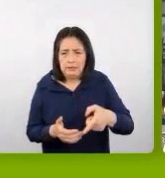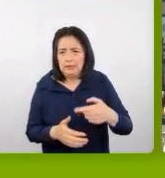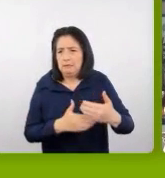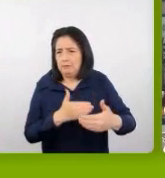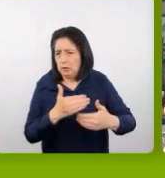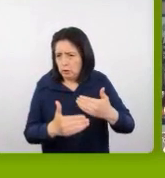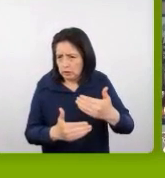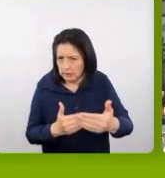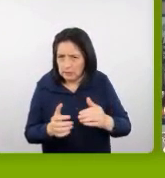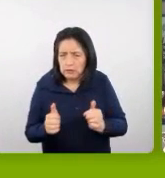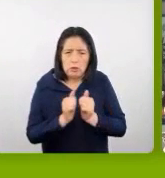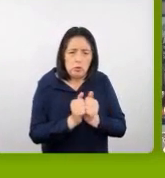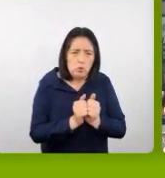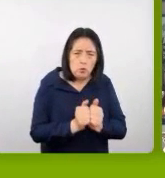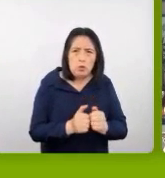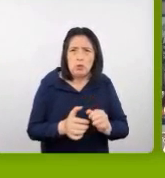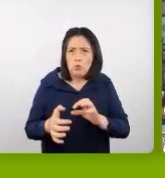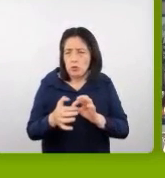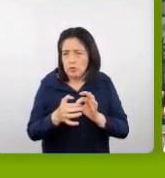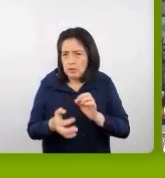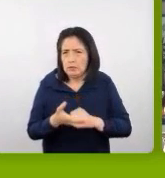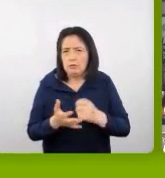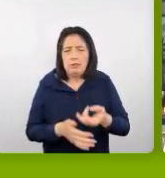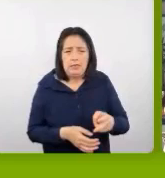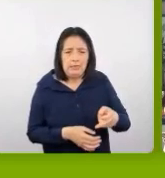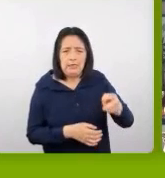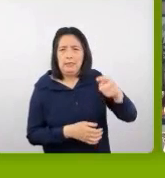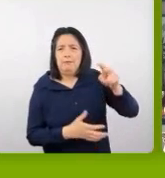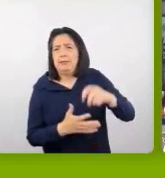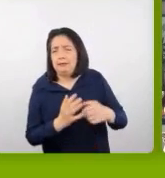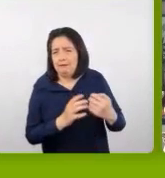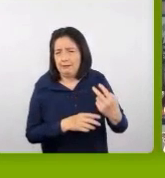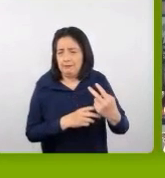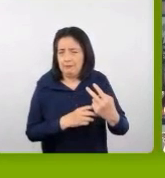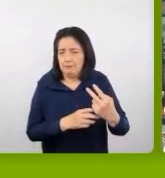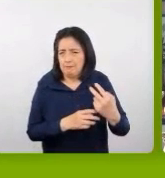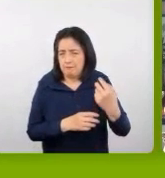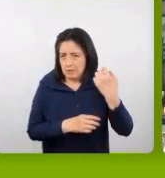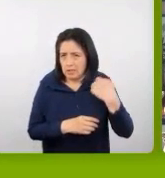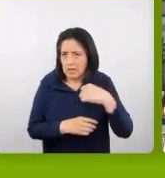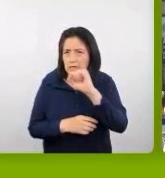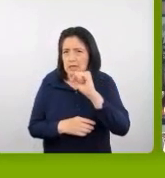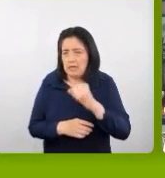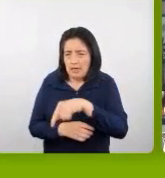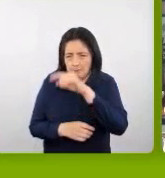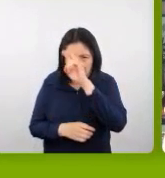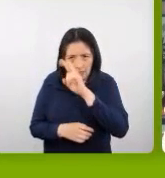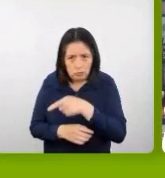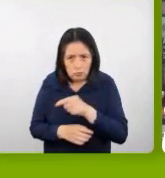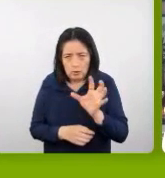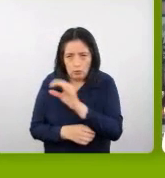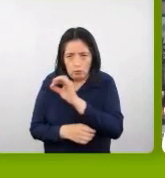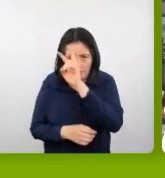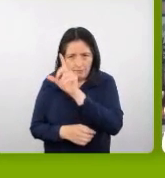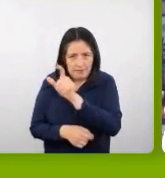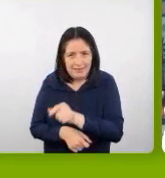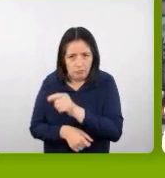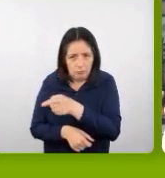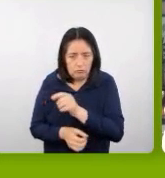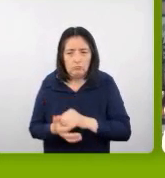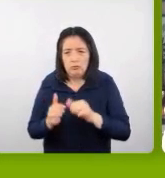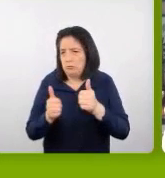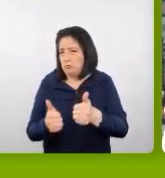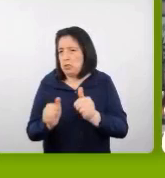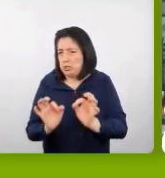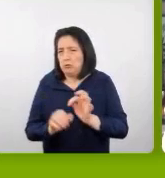proceso conjunto de incrementar la visita a todo el Perú sea uno